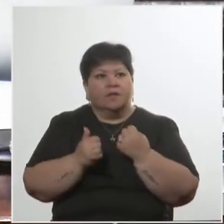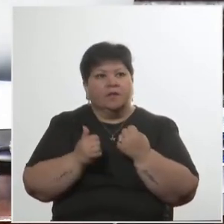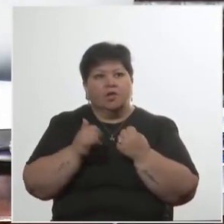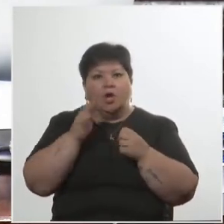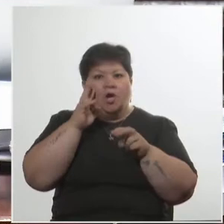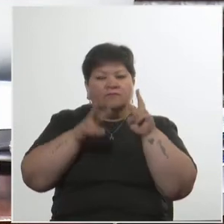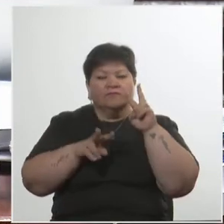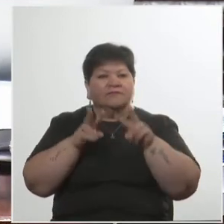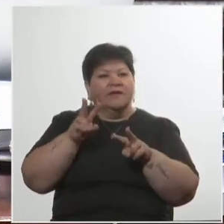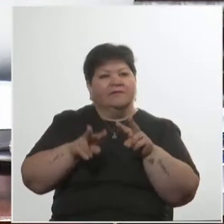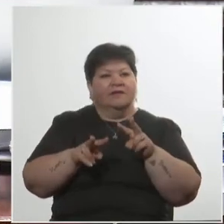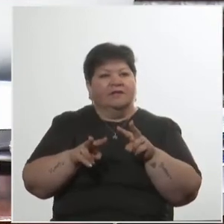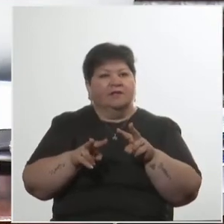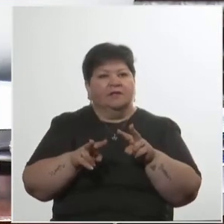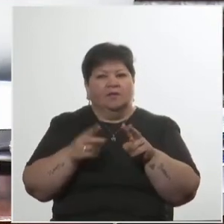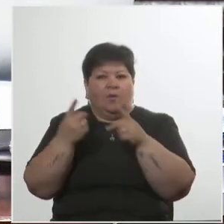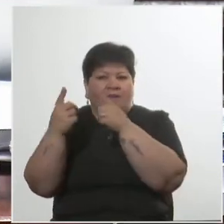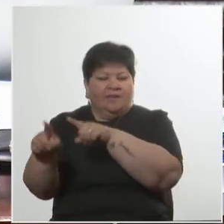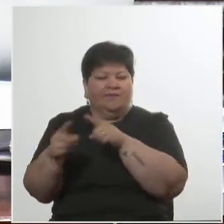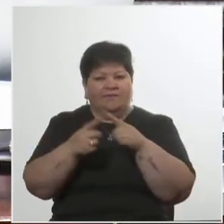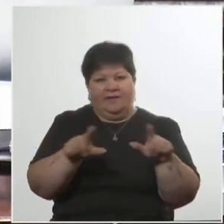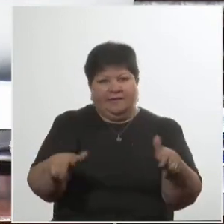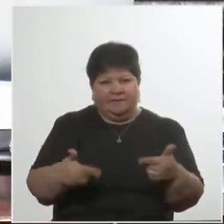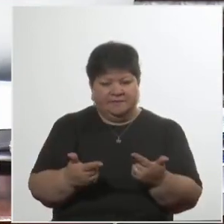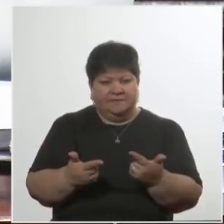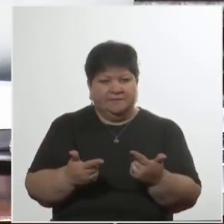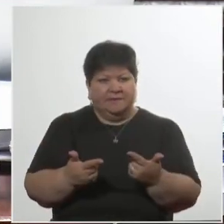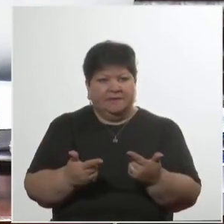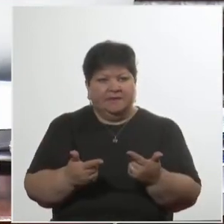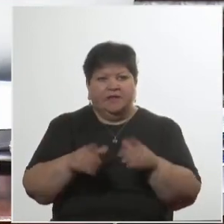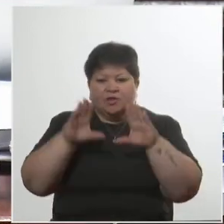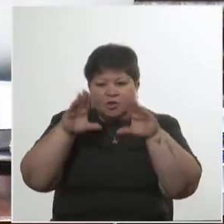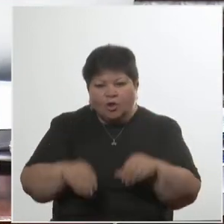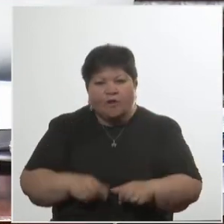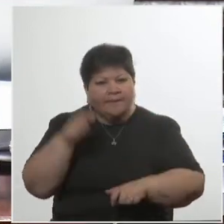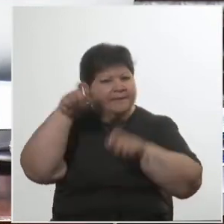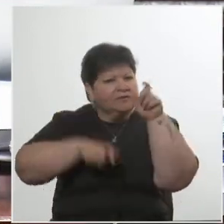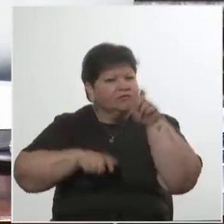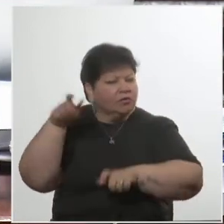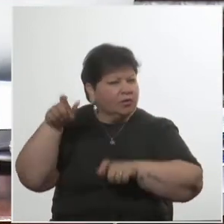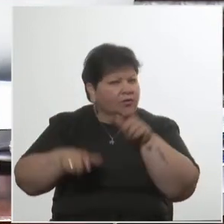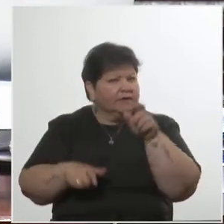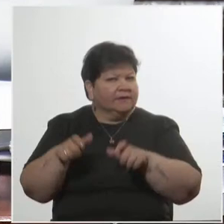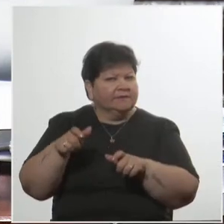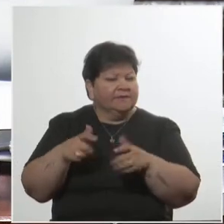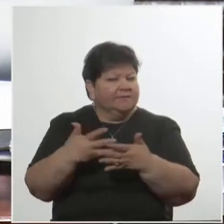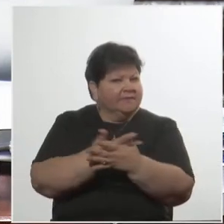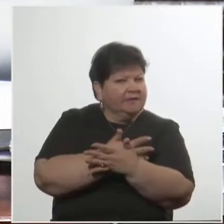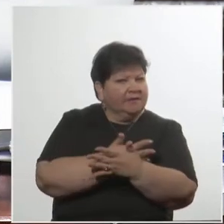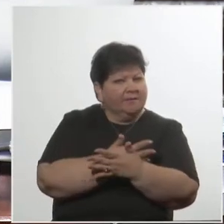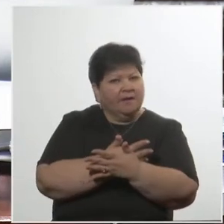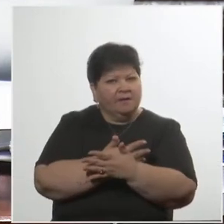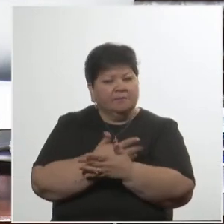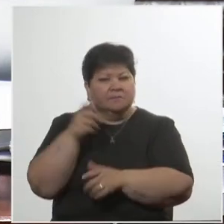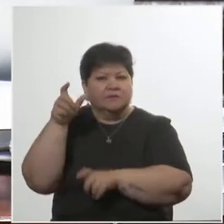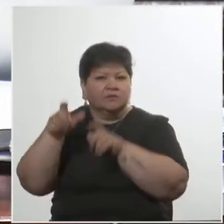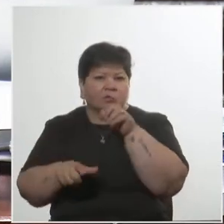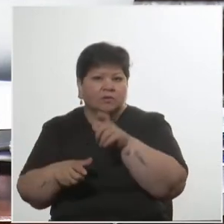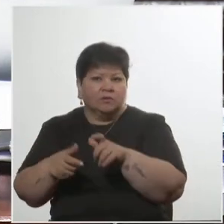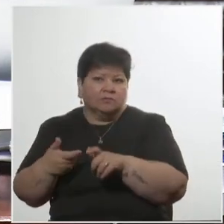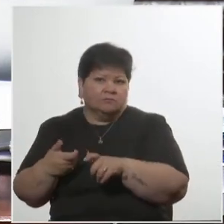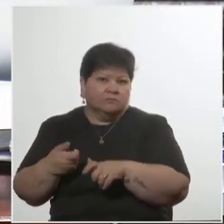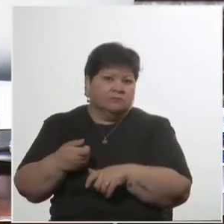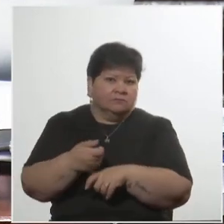no no no no no distingue dice todas aquellas personas tanto víctimas como victimarios